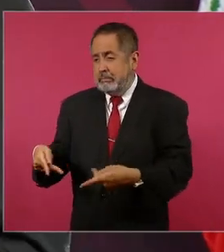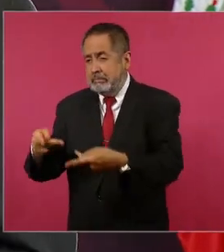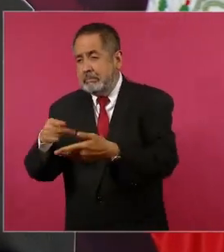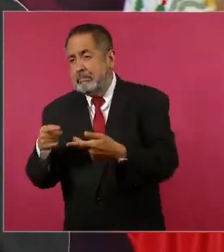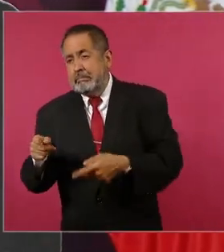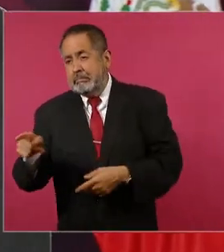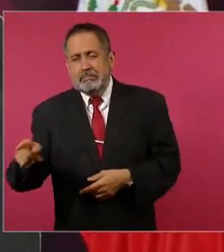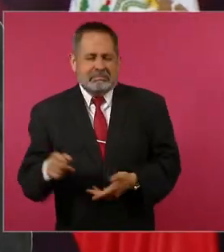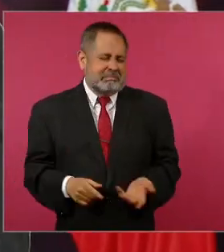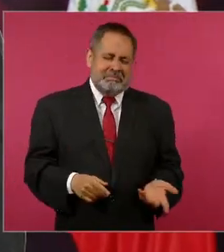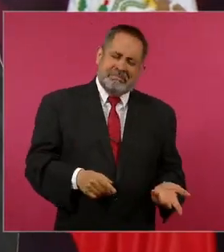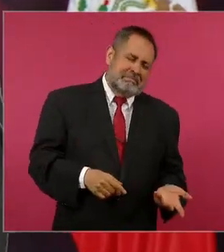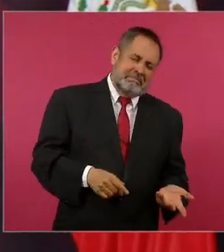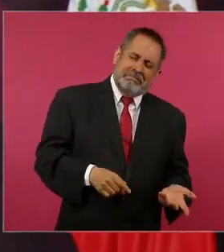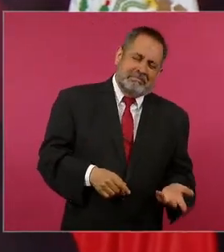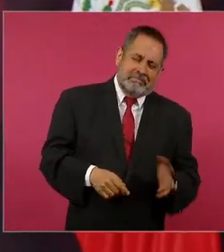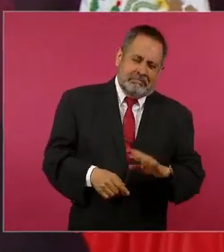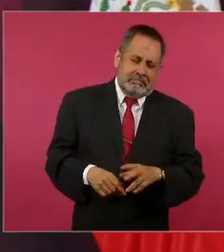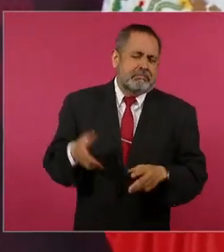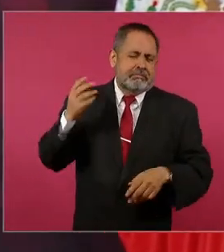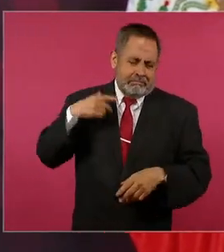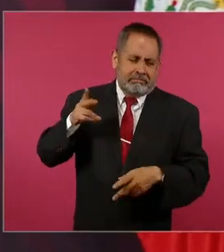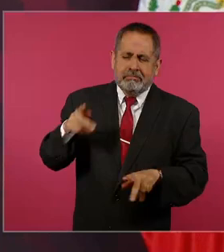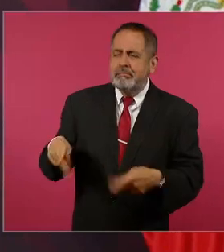de aquel entonces, porque sí había,